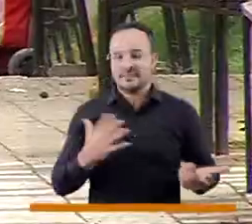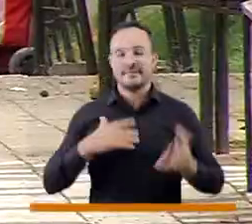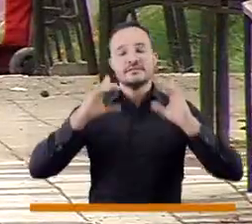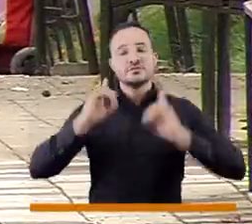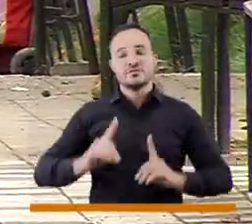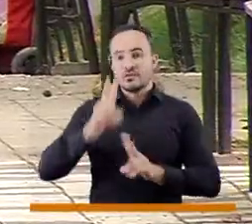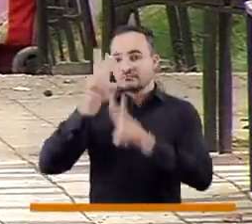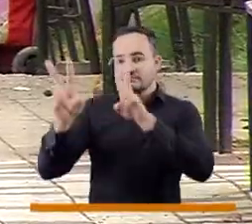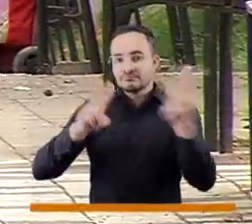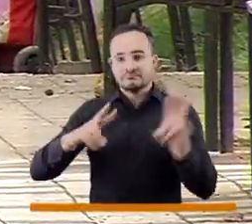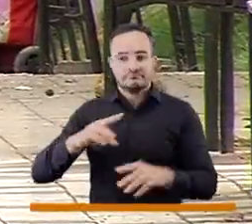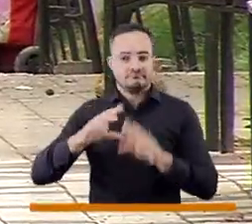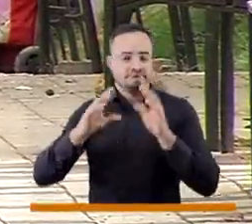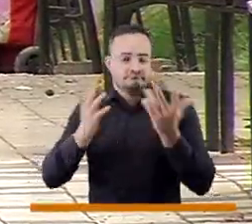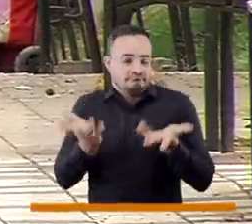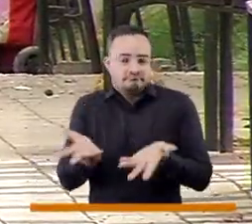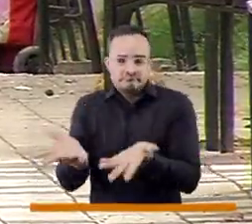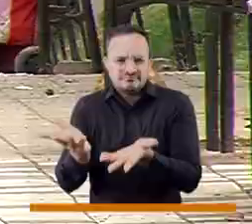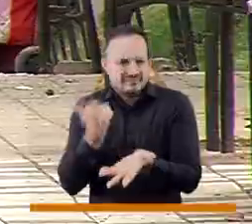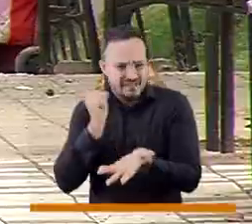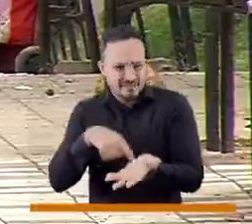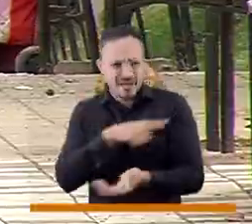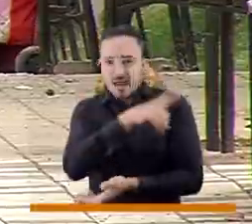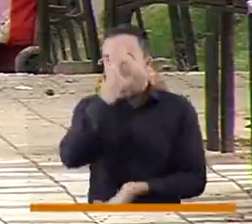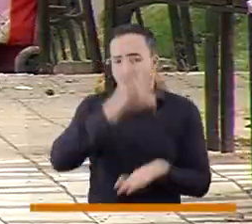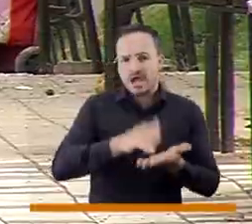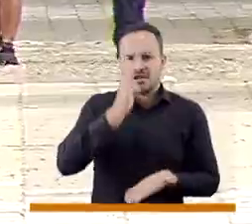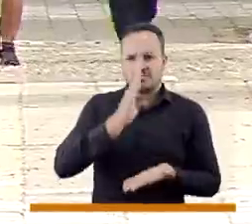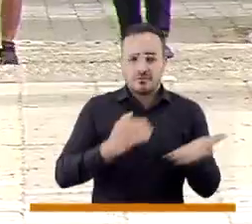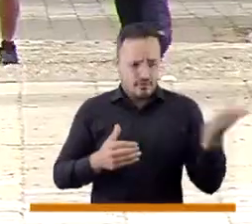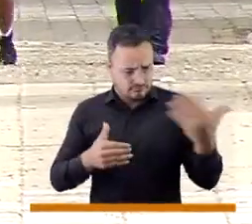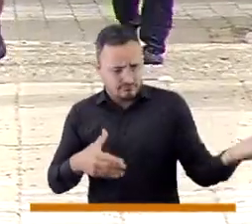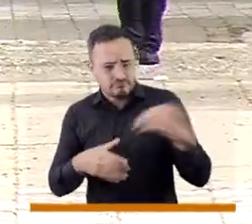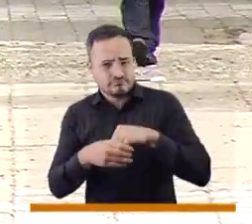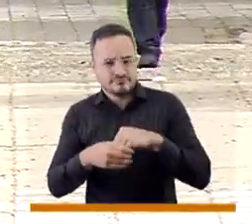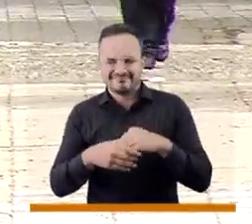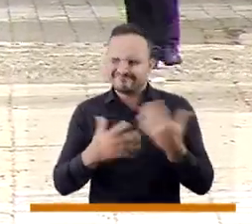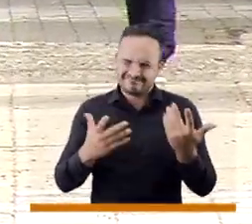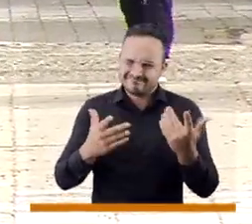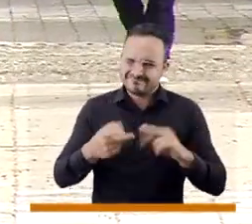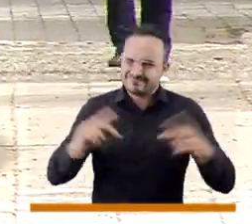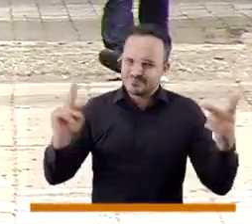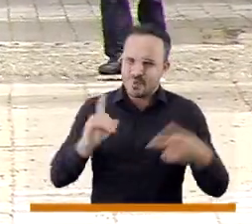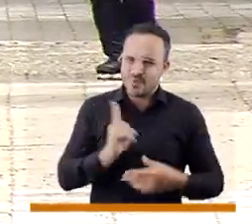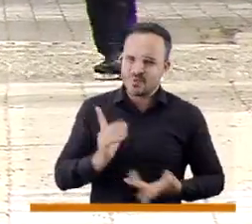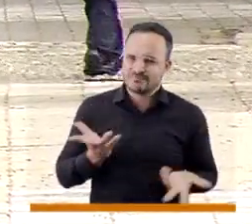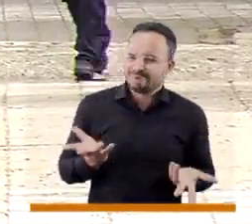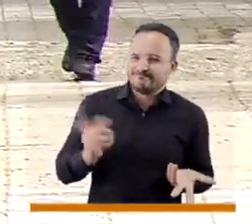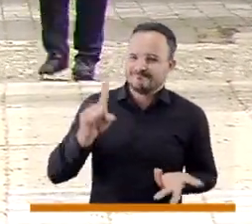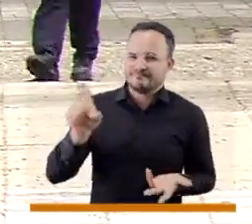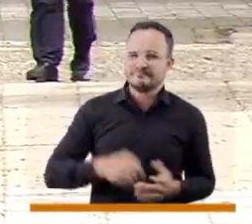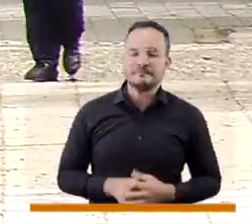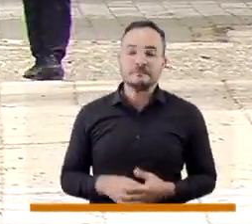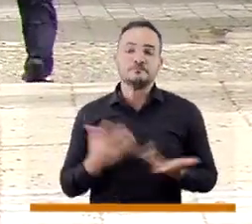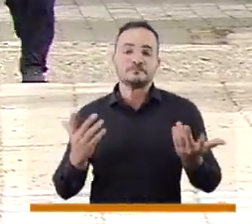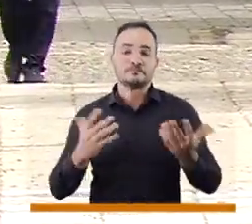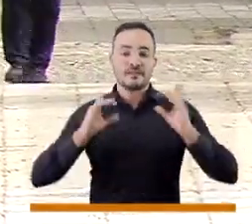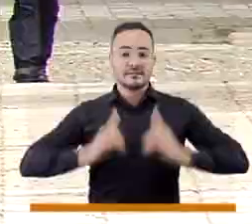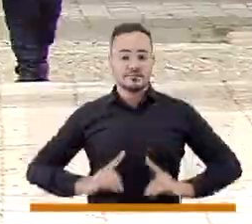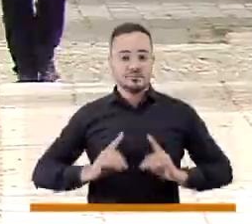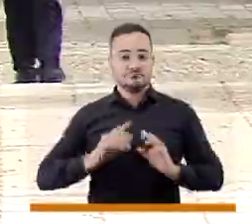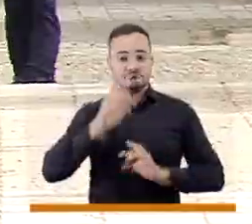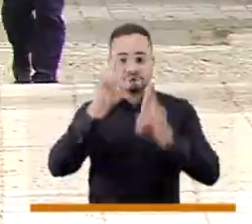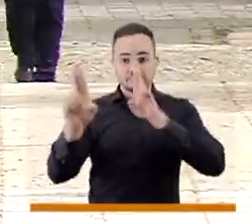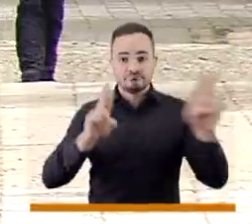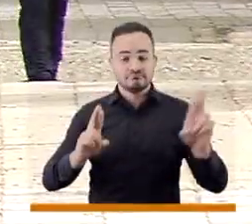es de una libertad religiosa que los no creyentes también hagan parte de ella? Sí, es que la libertad religiosa o cuando hablamos